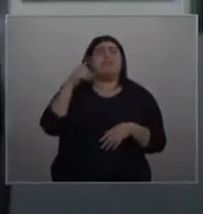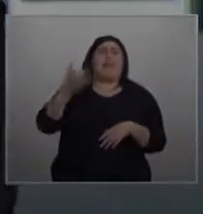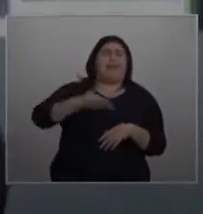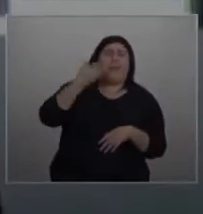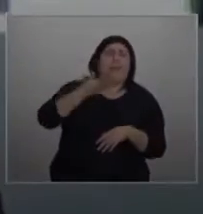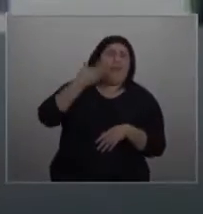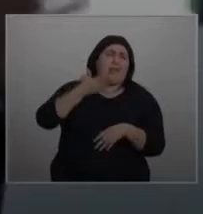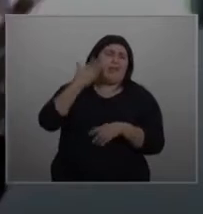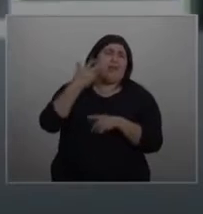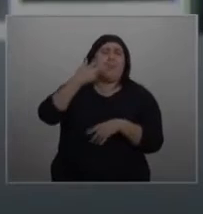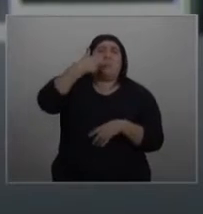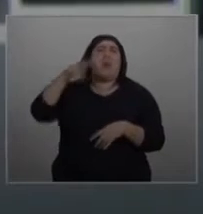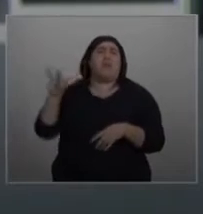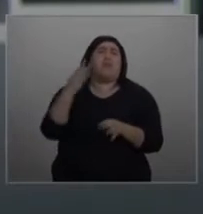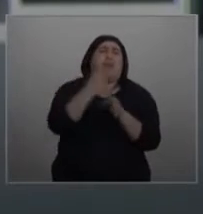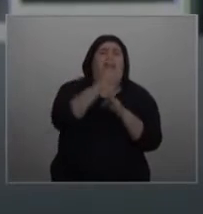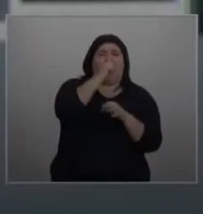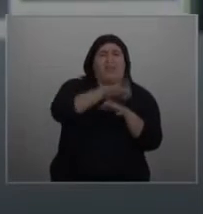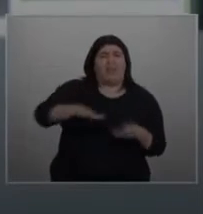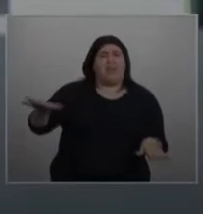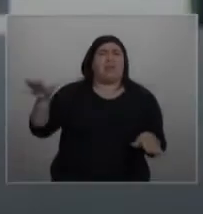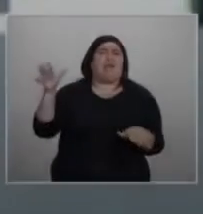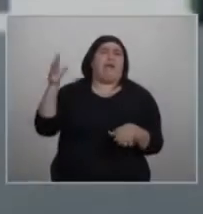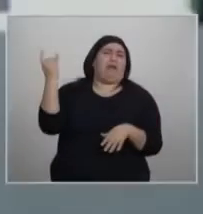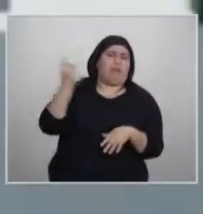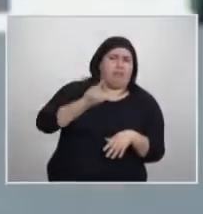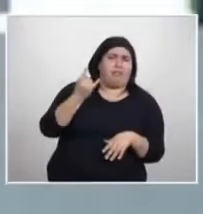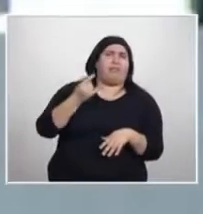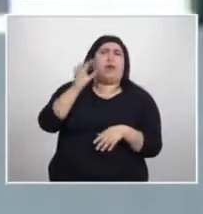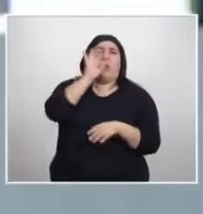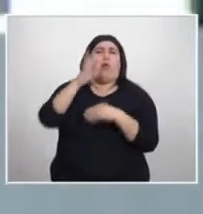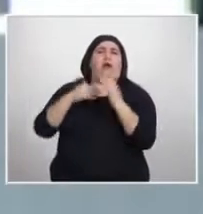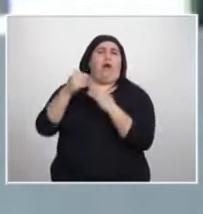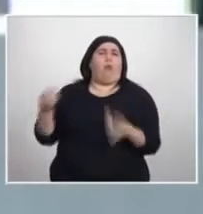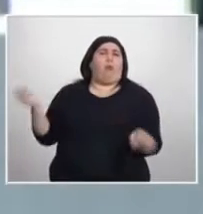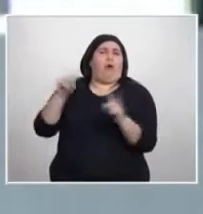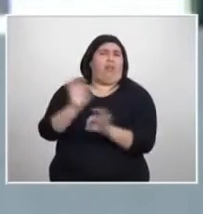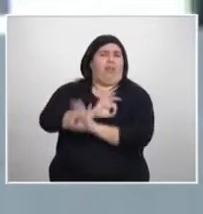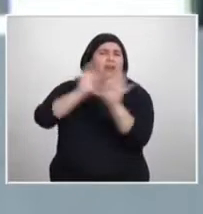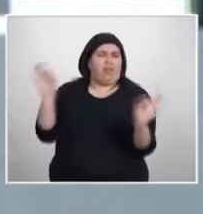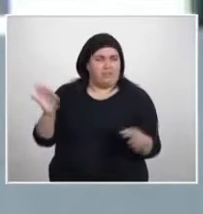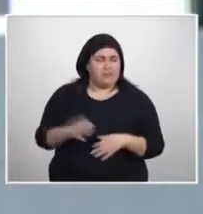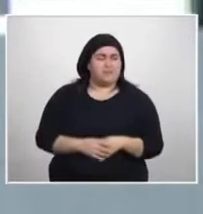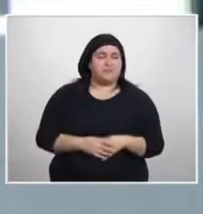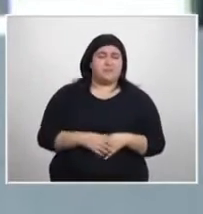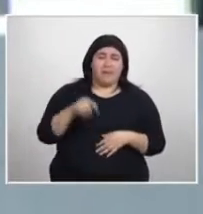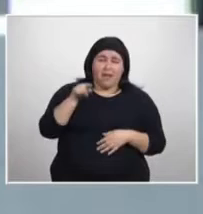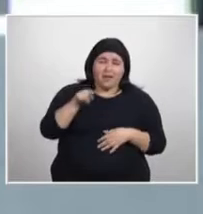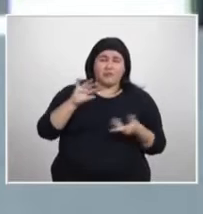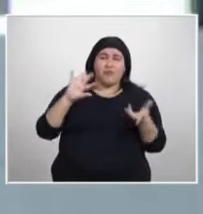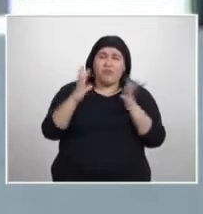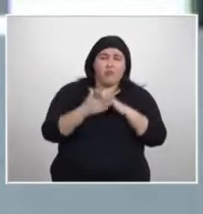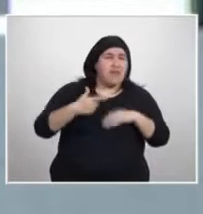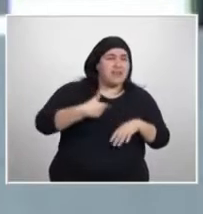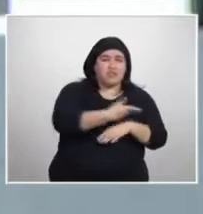mentirosos 3.000 jardines de infantes que nunca se empezaron. Todo eso creo que generó a nuestra sociedad, a